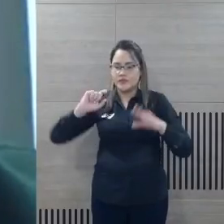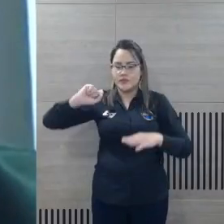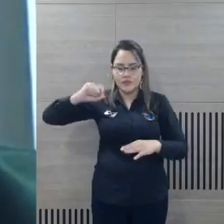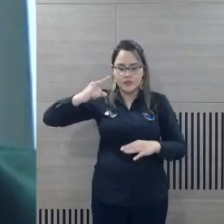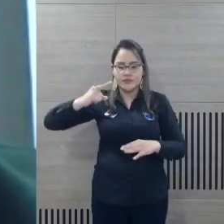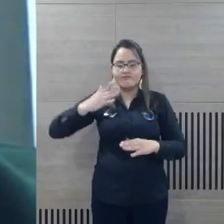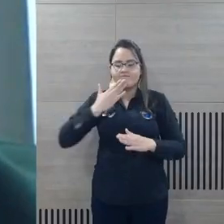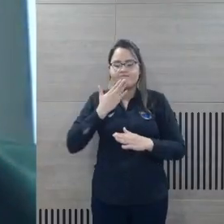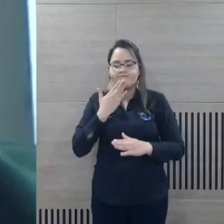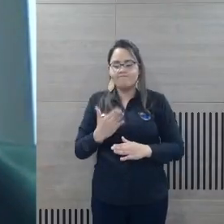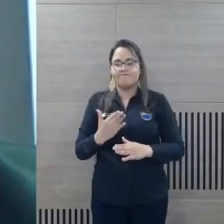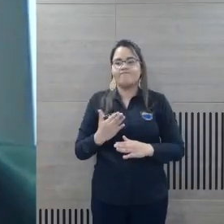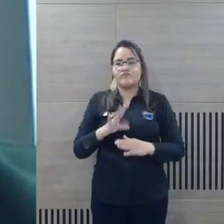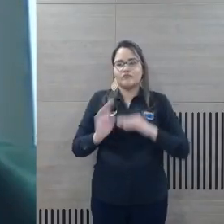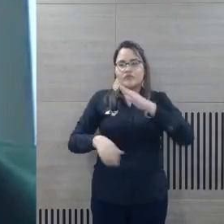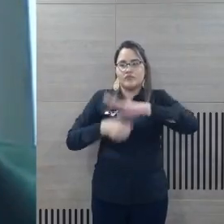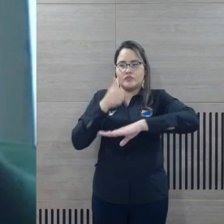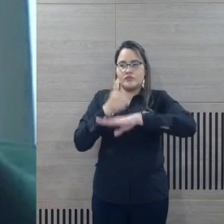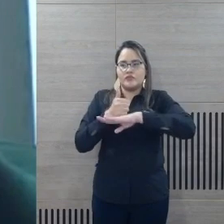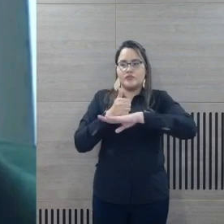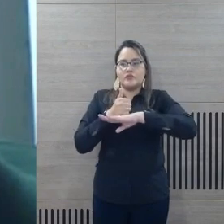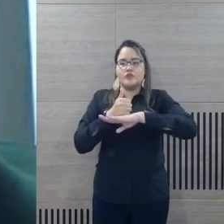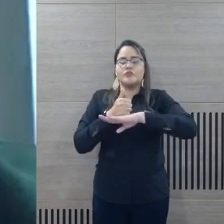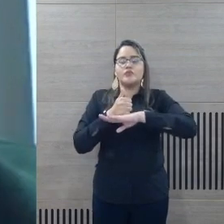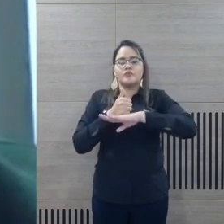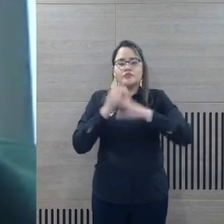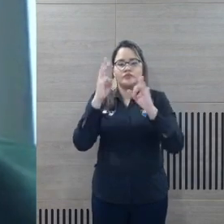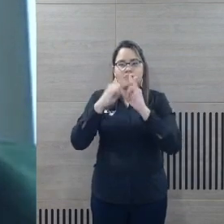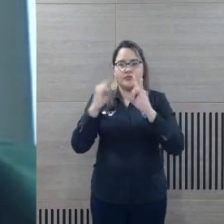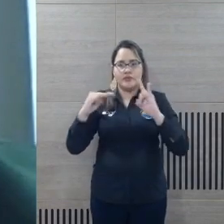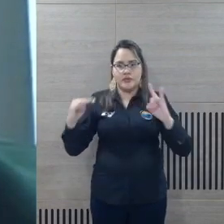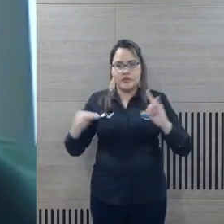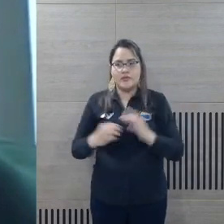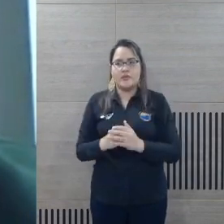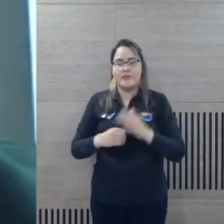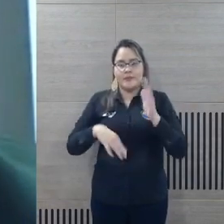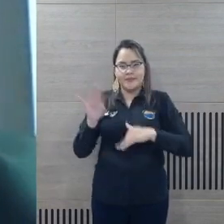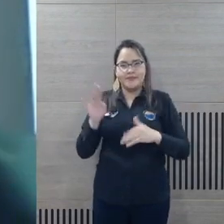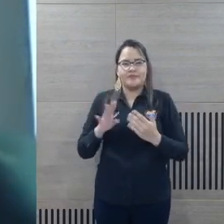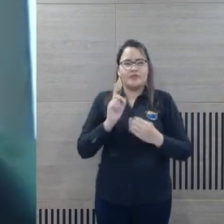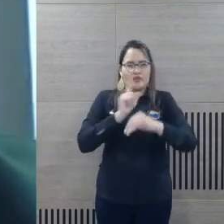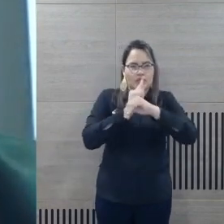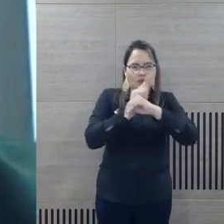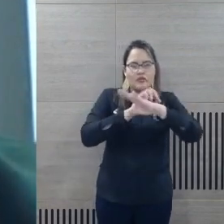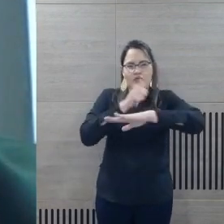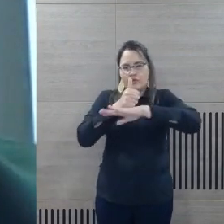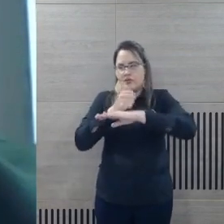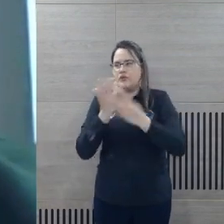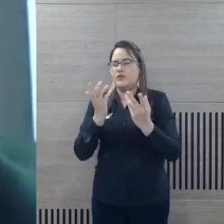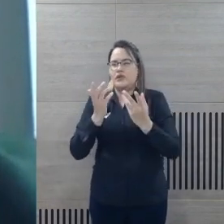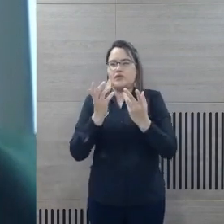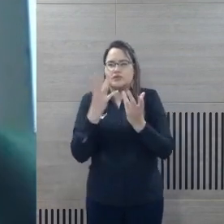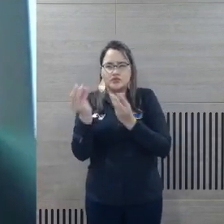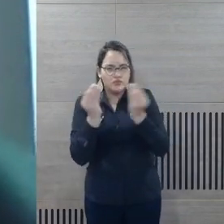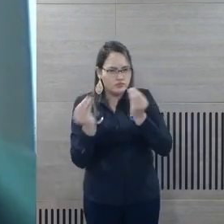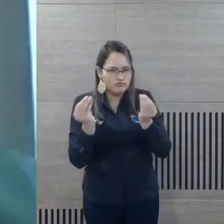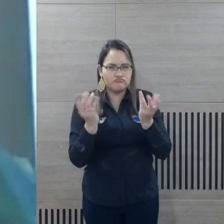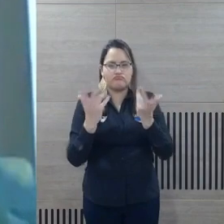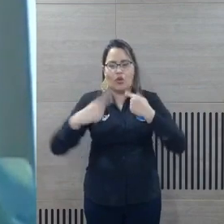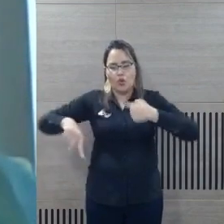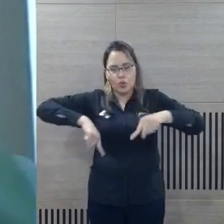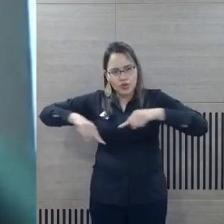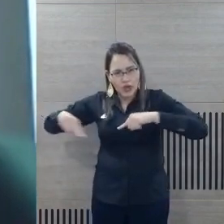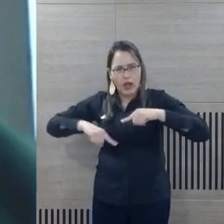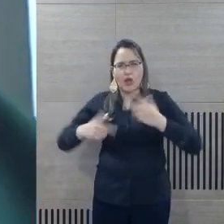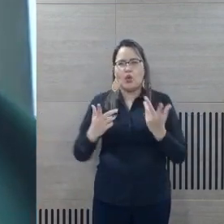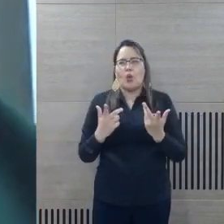de las facultades, directores, coordinadores de programa, profesores por su completa dedicación y